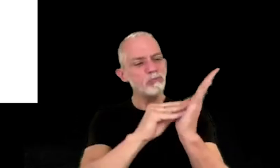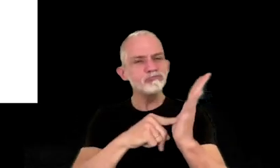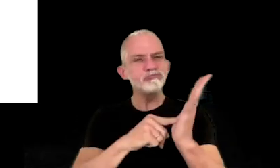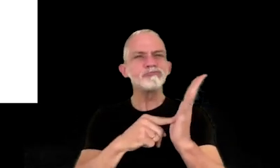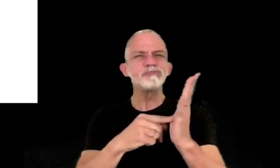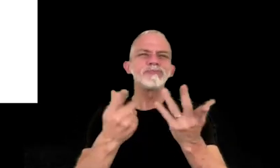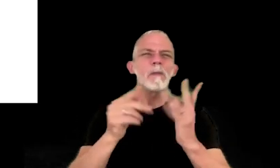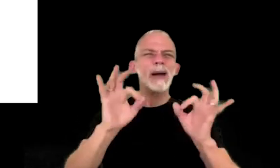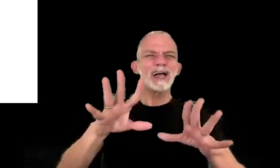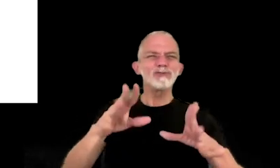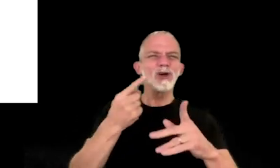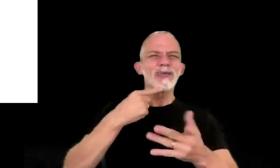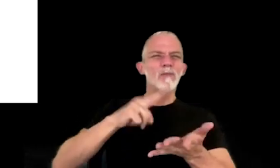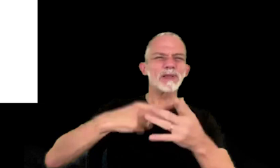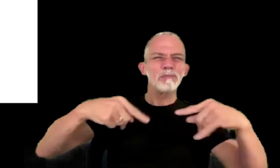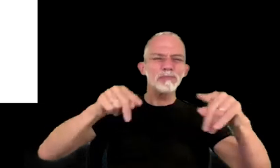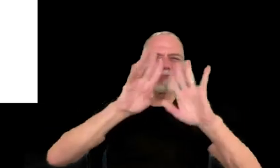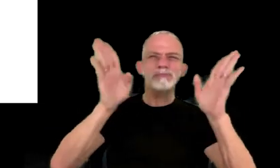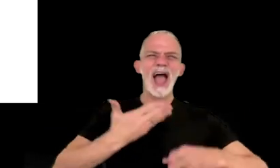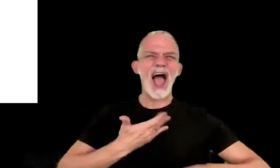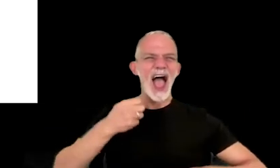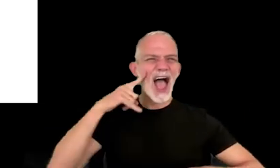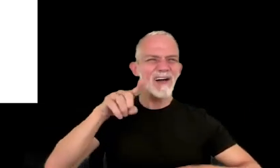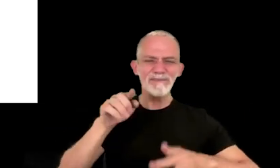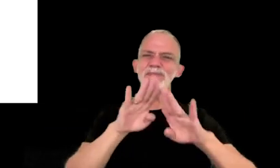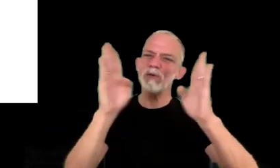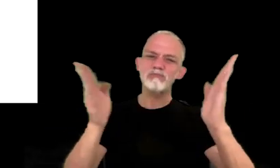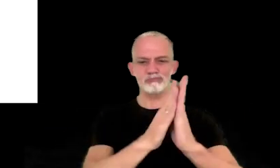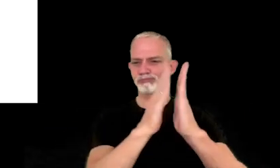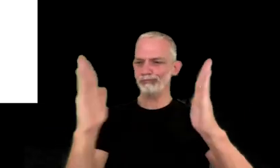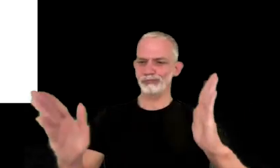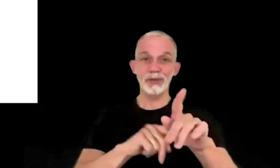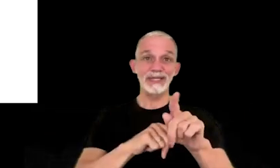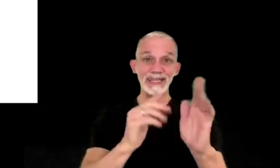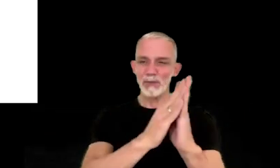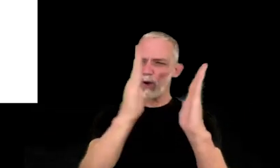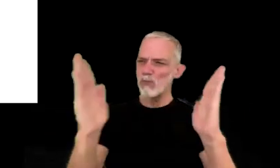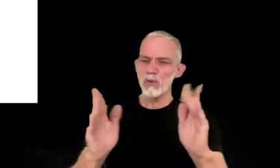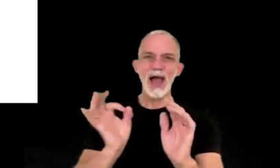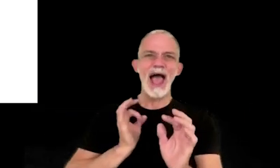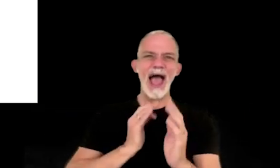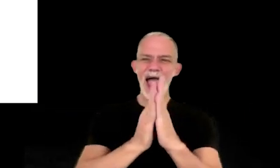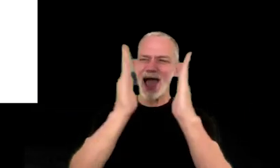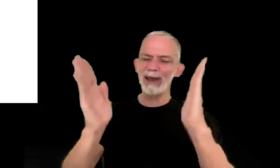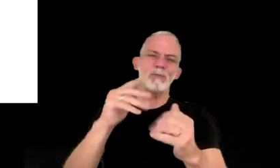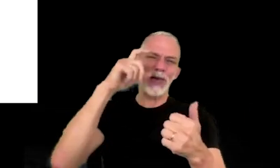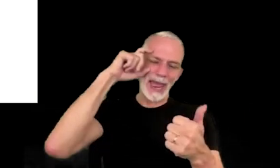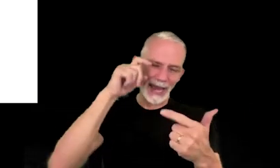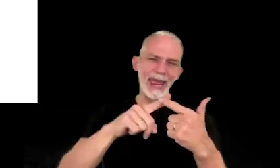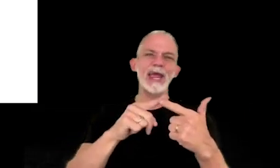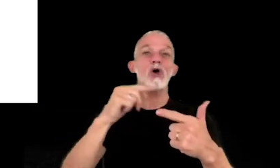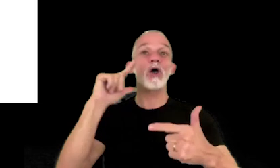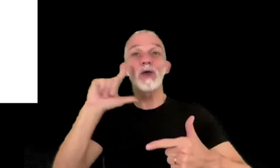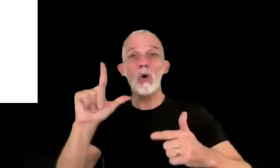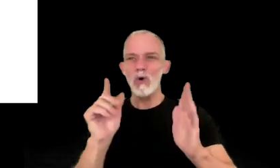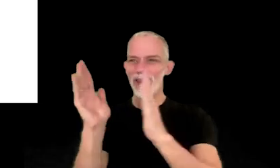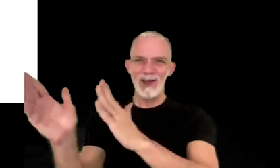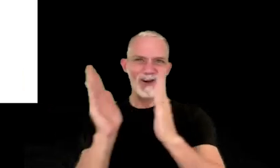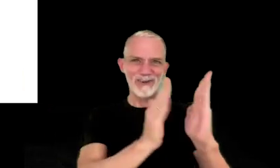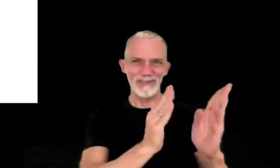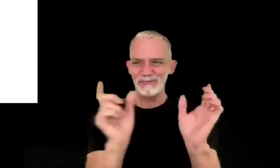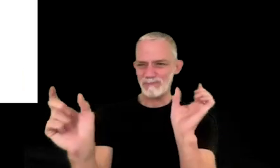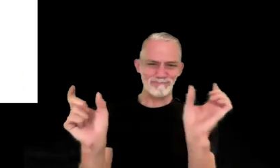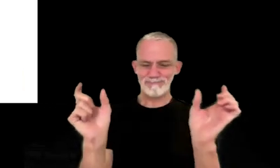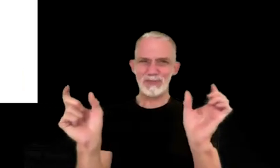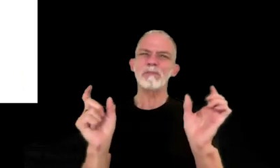fiscal, estableció que durante determinados periodos del año, enero y julio, atendiendo a